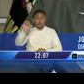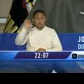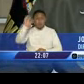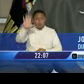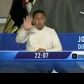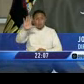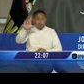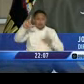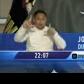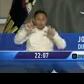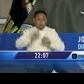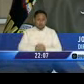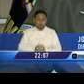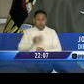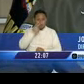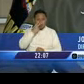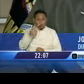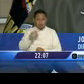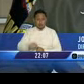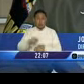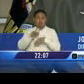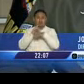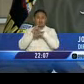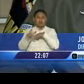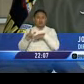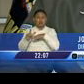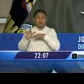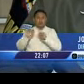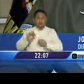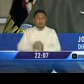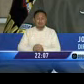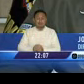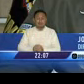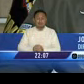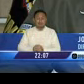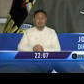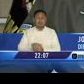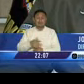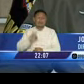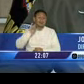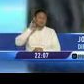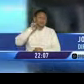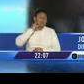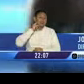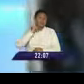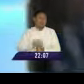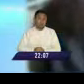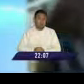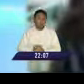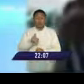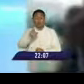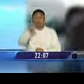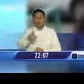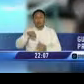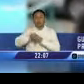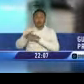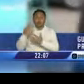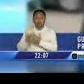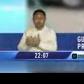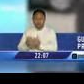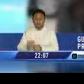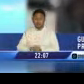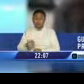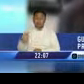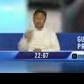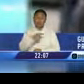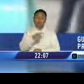donde se aprecian desnudos y semidesnudos de una menor de edad. Hay una persona detenida, a su propia